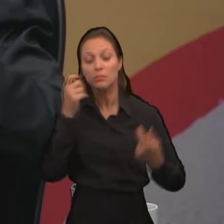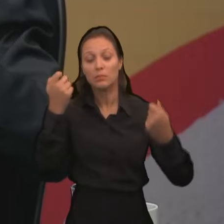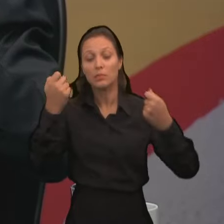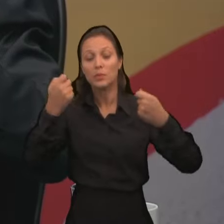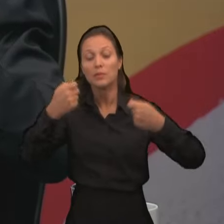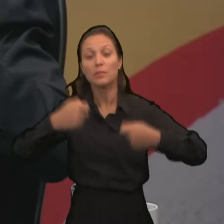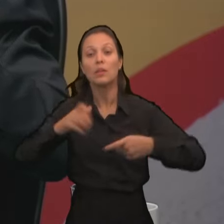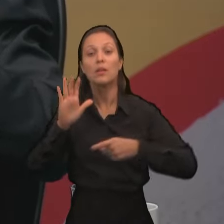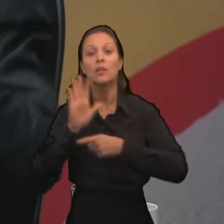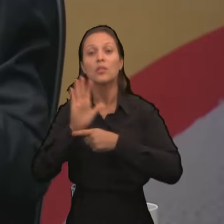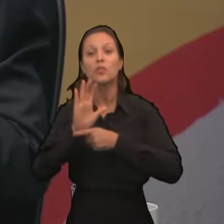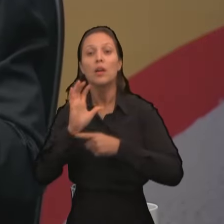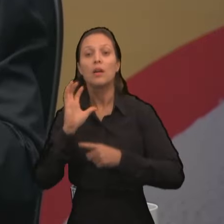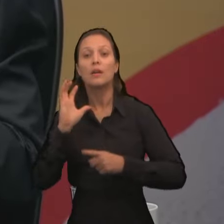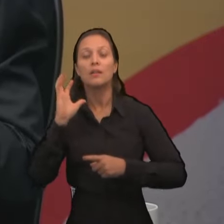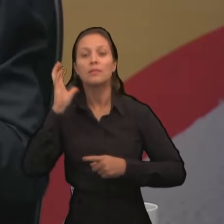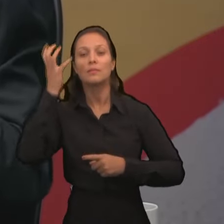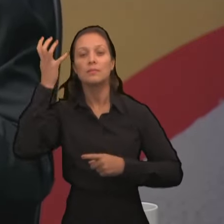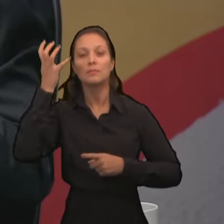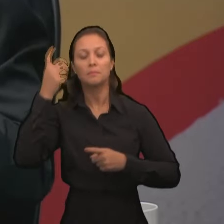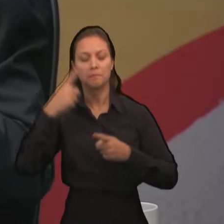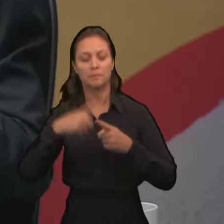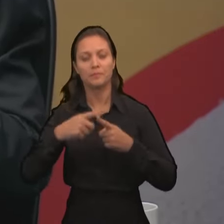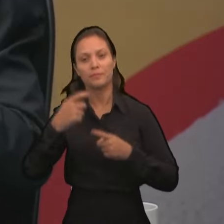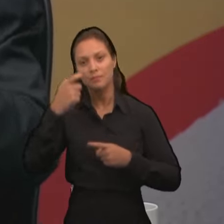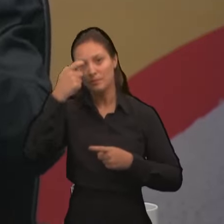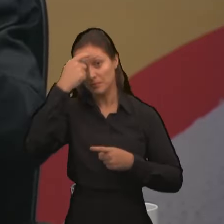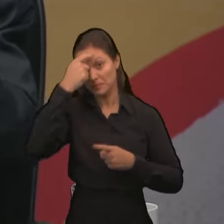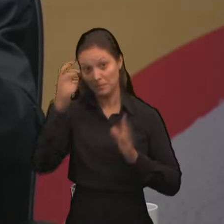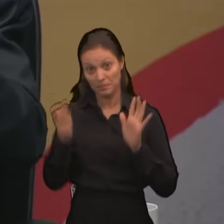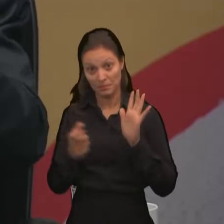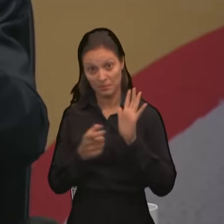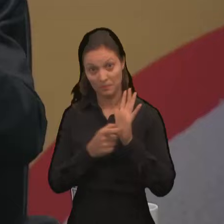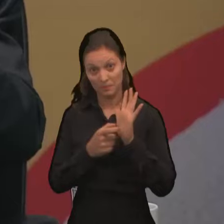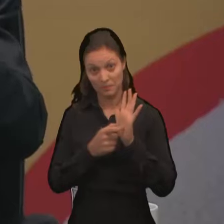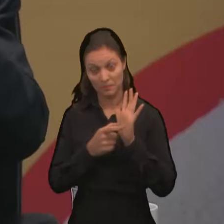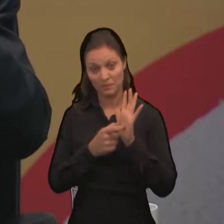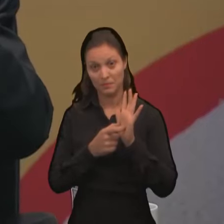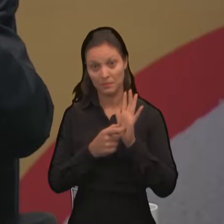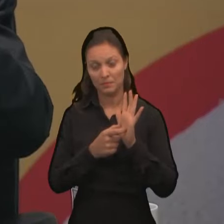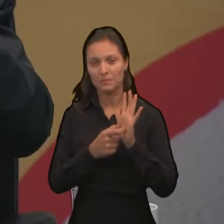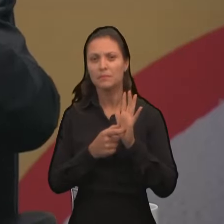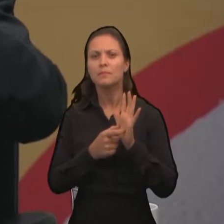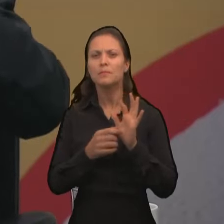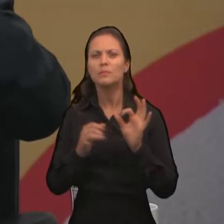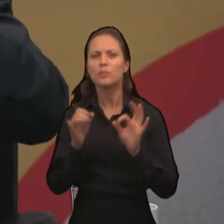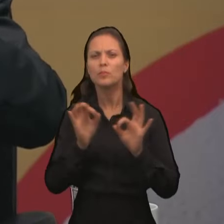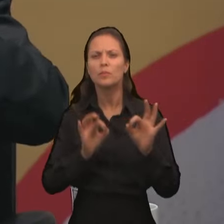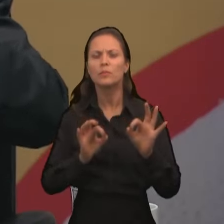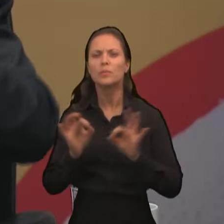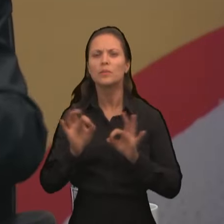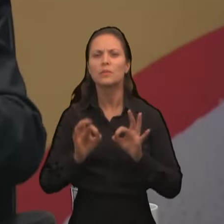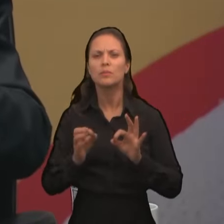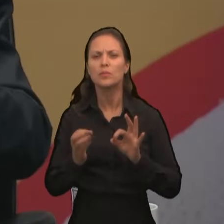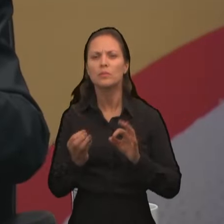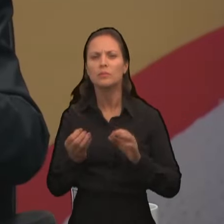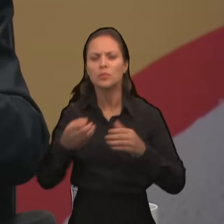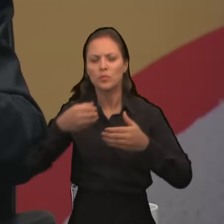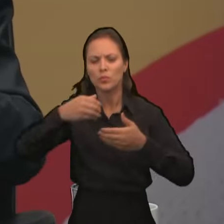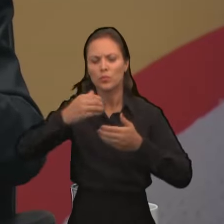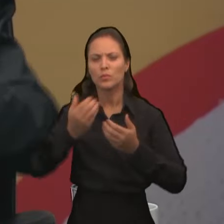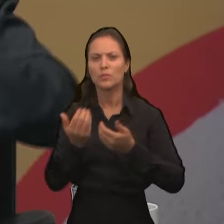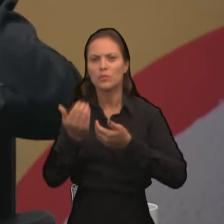de decisiones, porque la inteligencia artificial es capaz